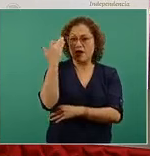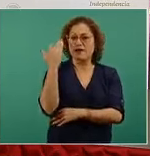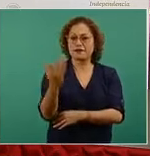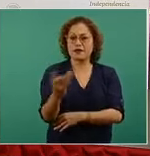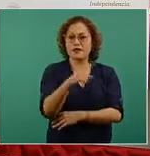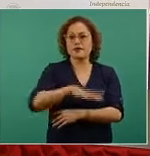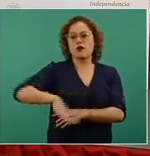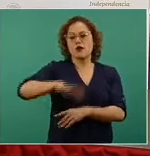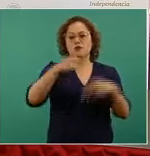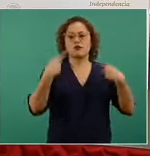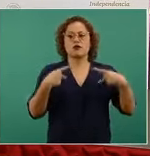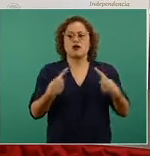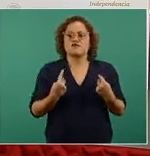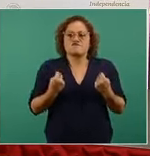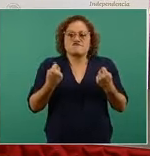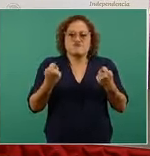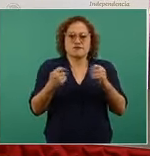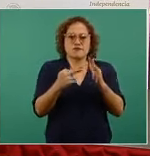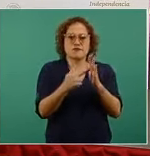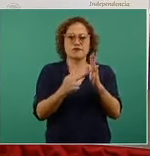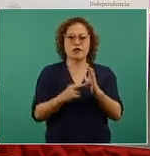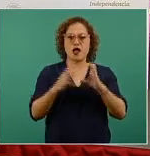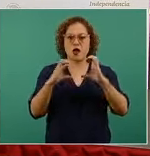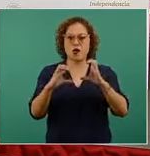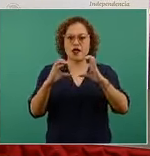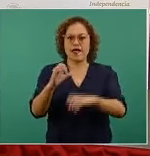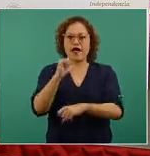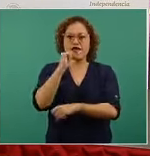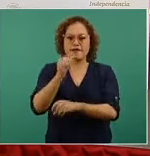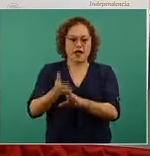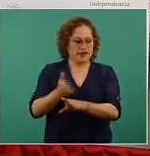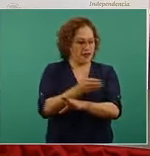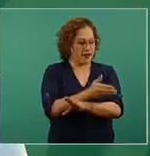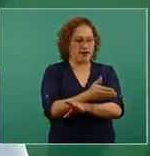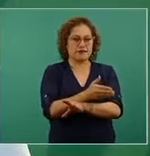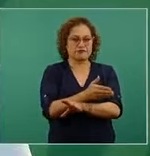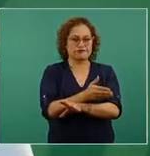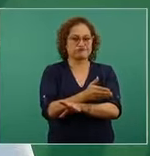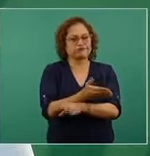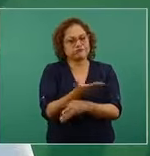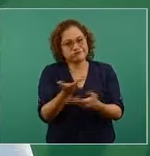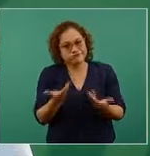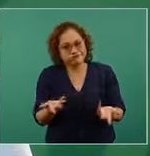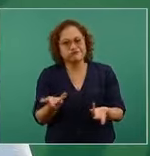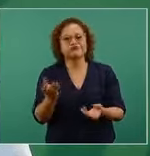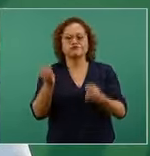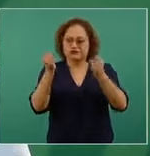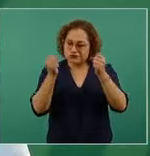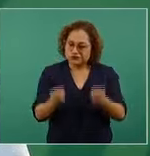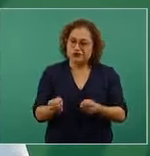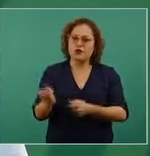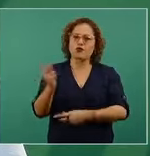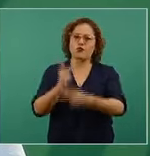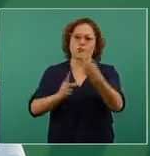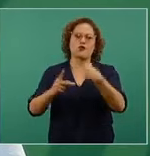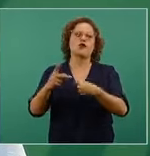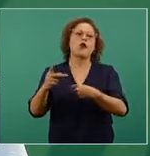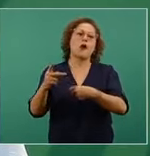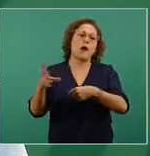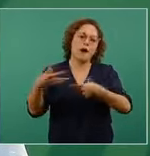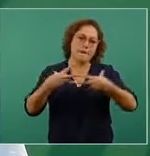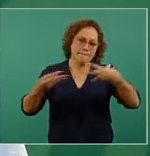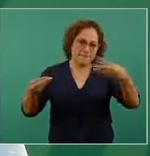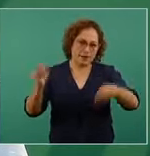para evitar las cadenas de contagio durante la semana pasada pues un incremento importante ahora